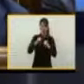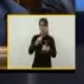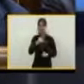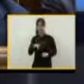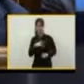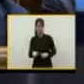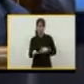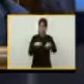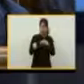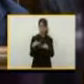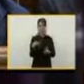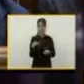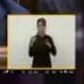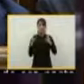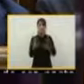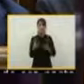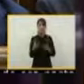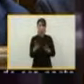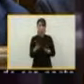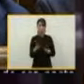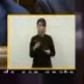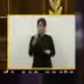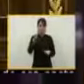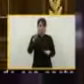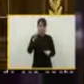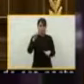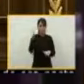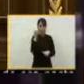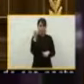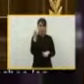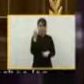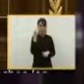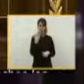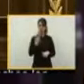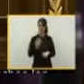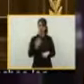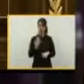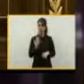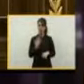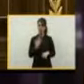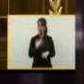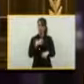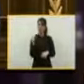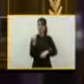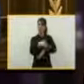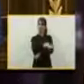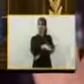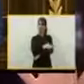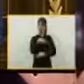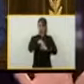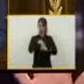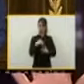goberno de Rajoy non recoñece. E unha cousa sí que deixa clara a Constitución, a soberanía está no Parlamento. E están presentando mocións